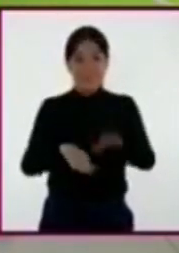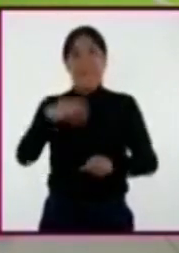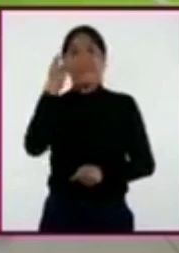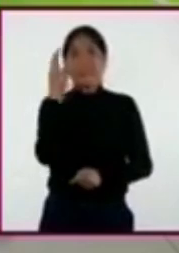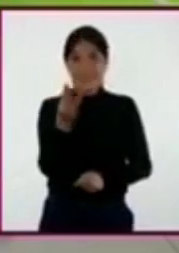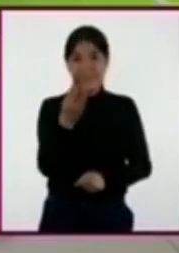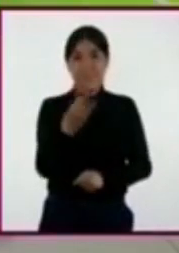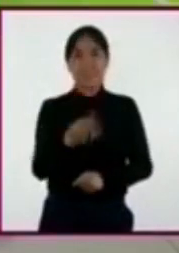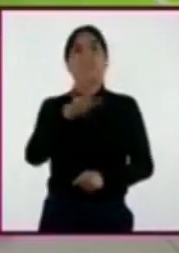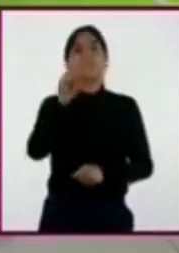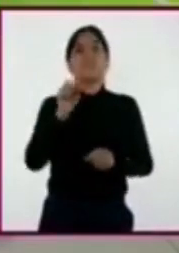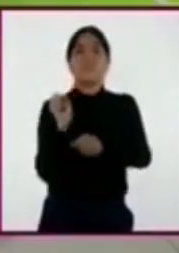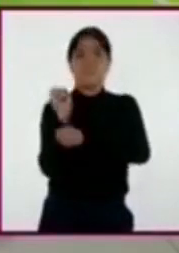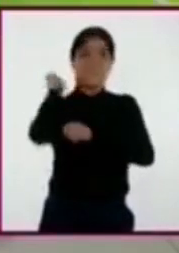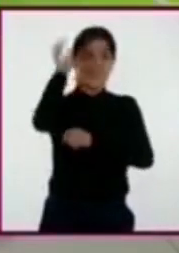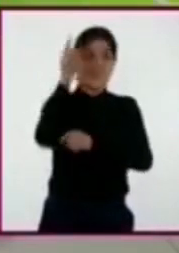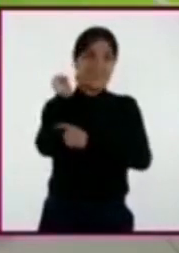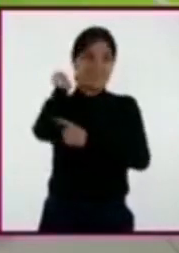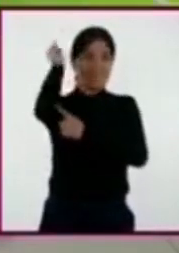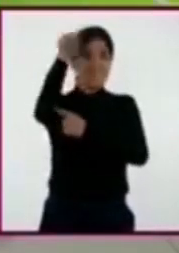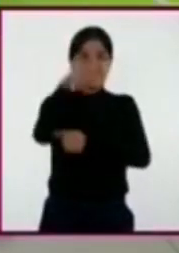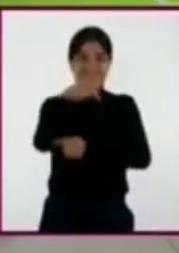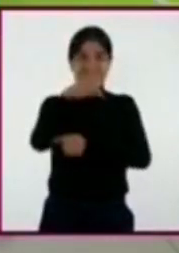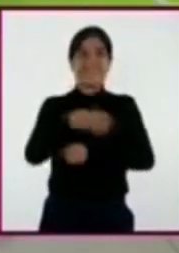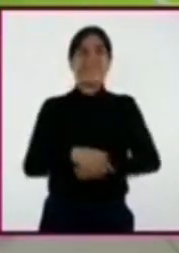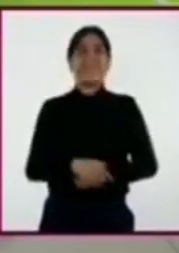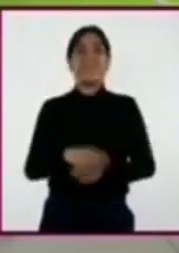pasos, tu lanzamiento sale por atrás de la cabeza.